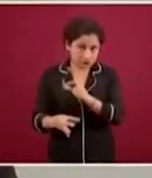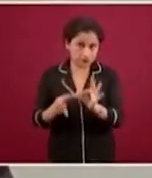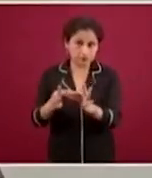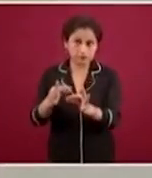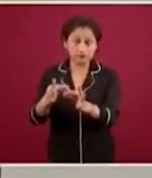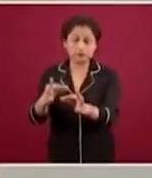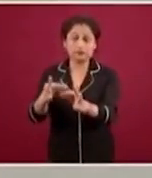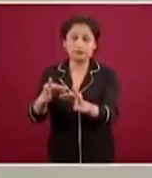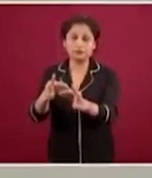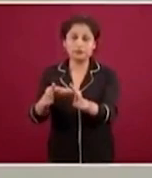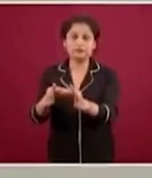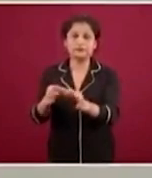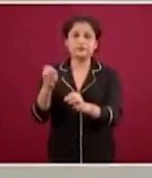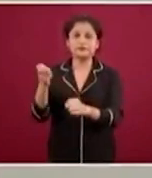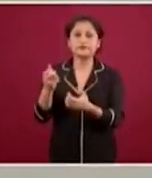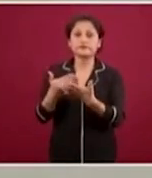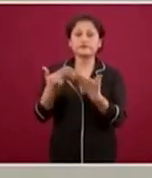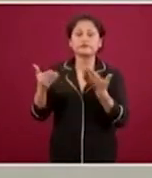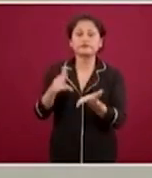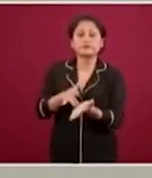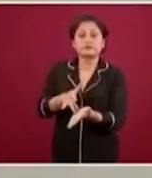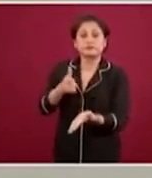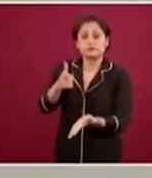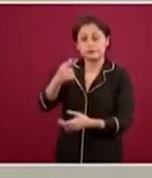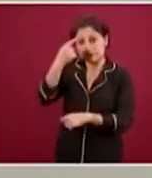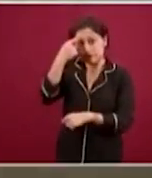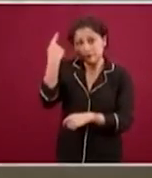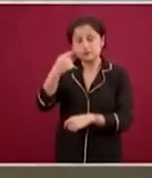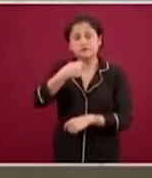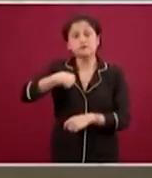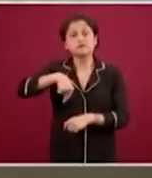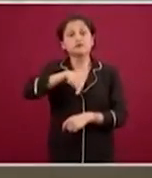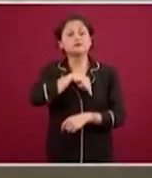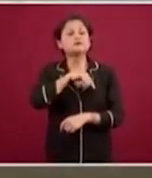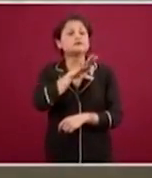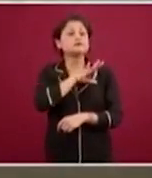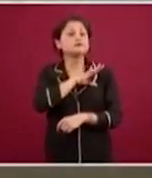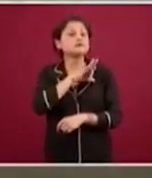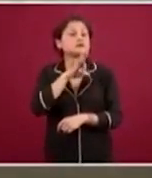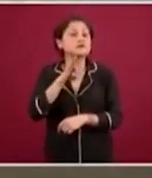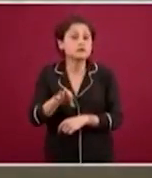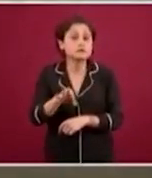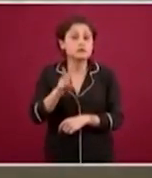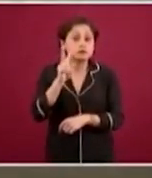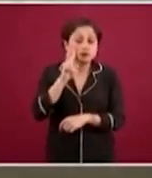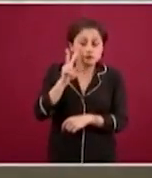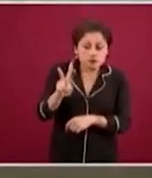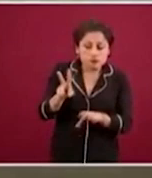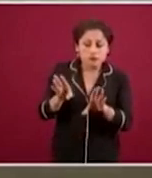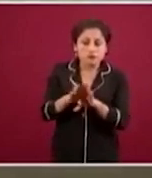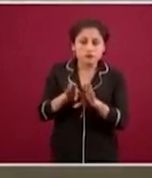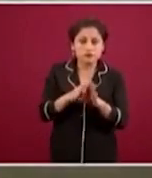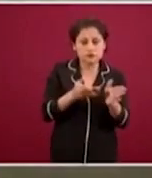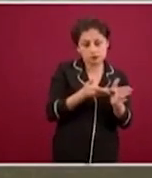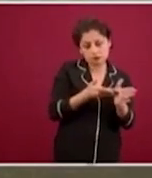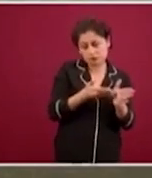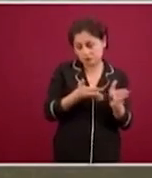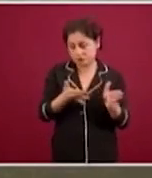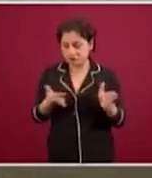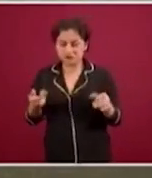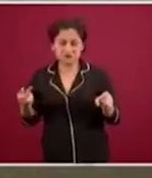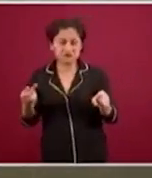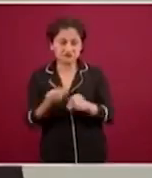es tener un reconocimiento de lo que queremos tener qué es cómo se comporta la epidemia de kobe en méxico